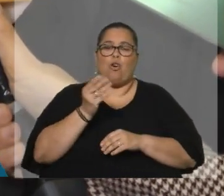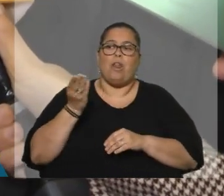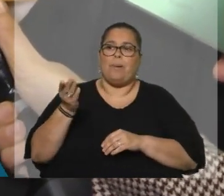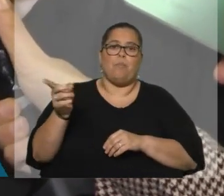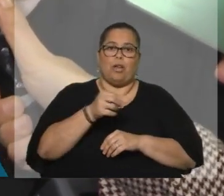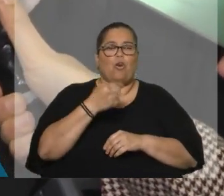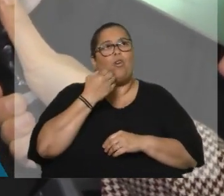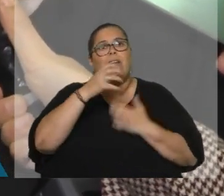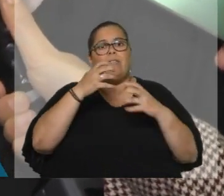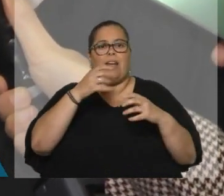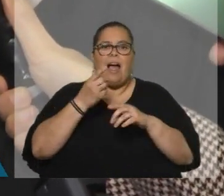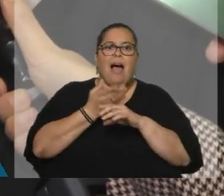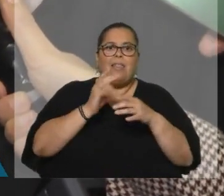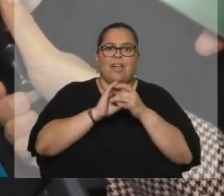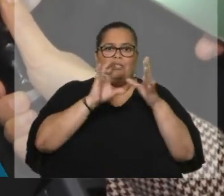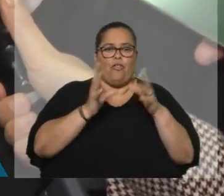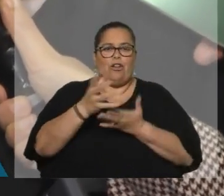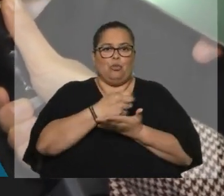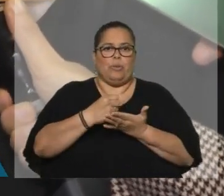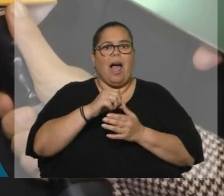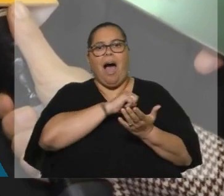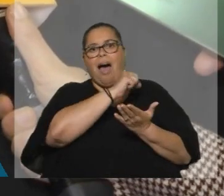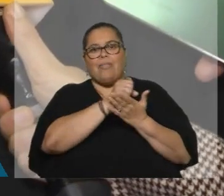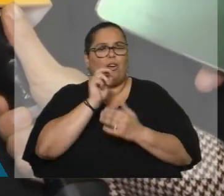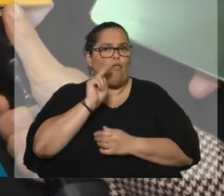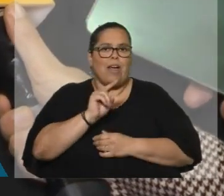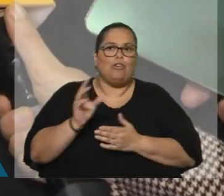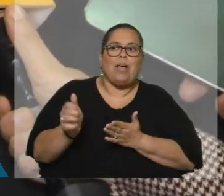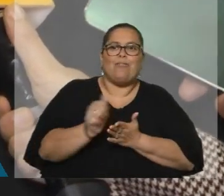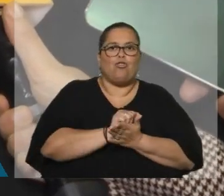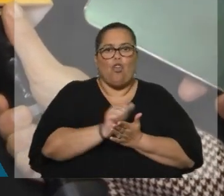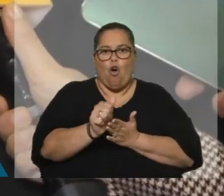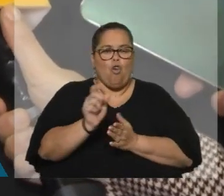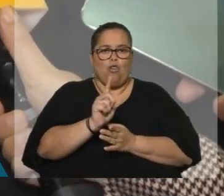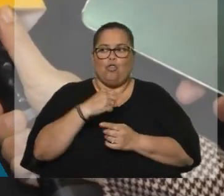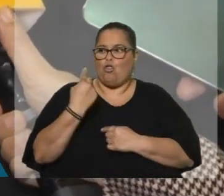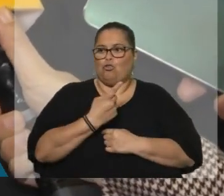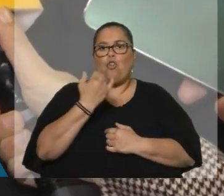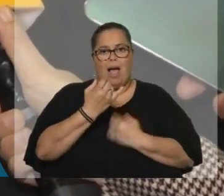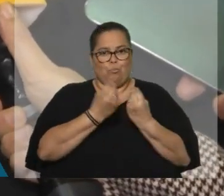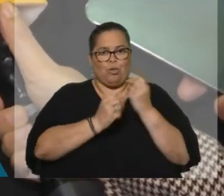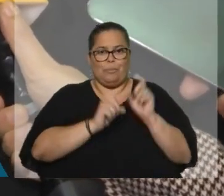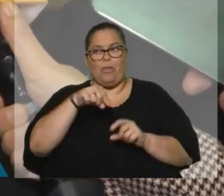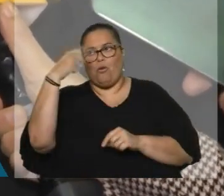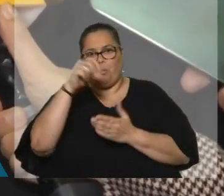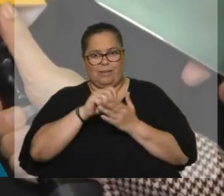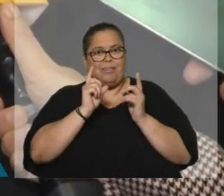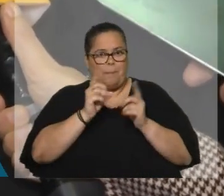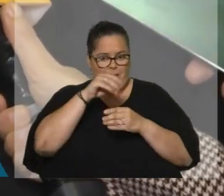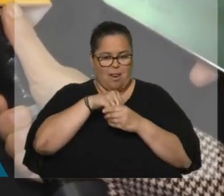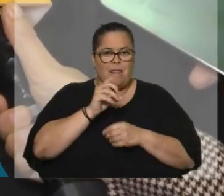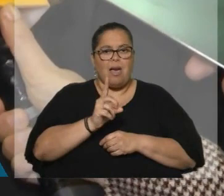los ados hasta no verlos a todos y tenerlos a todos con nosotros hay muchos extranjeros también en gaza no vamos